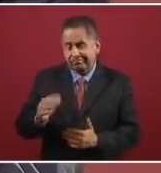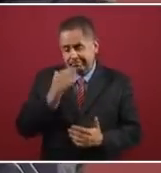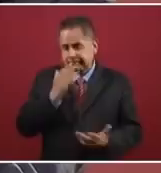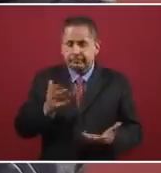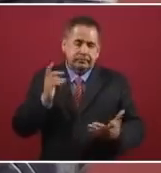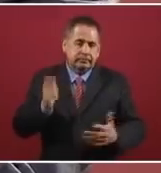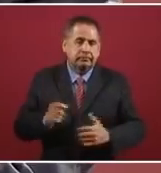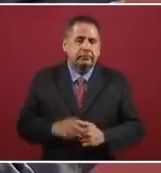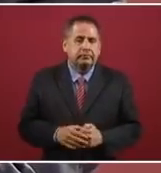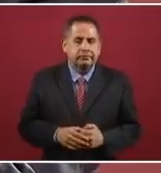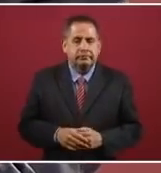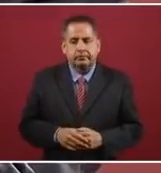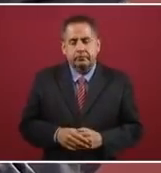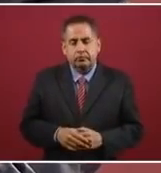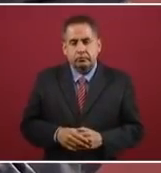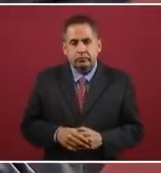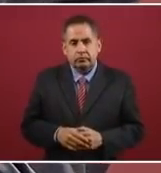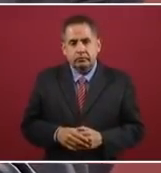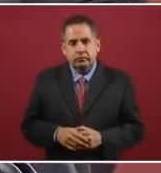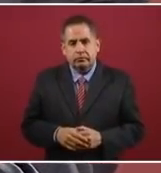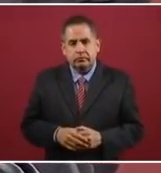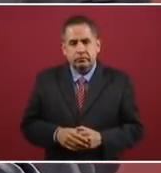Entonces es